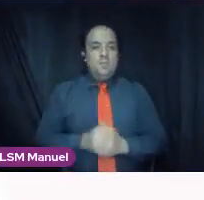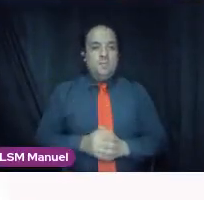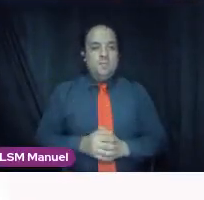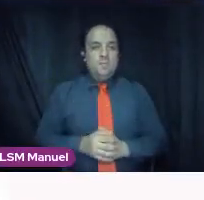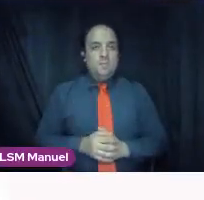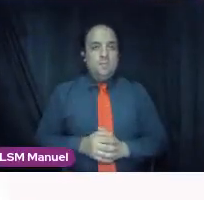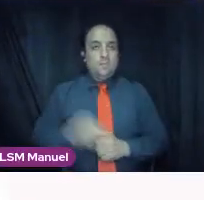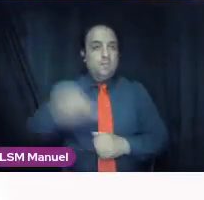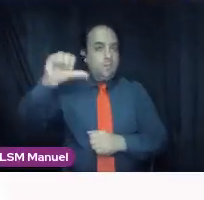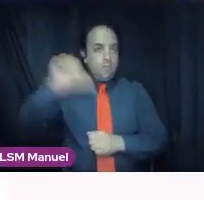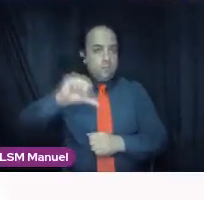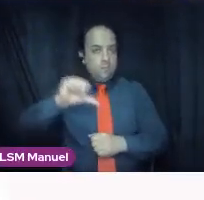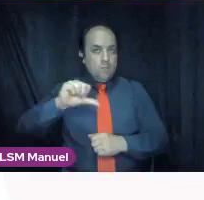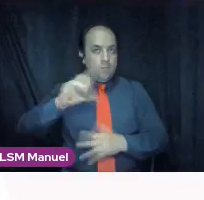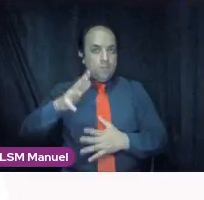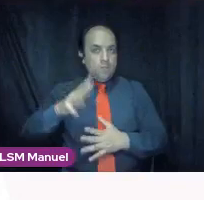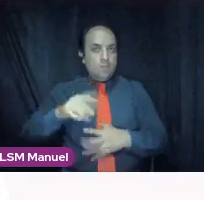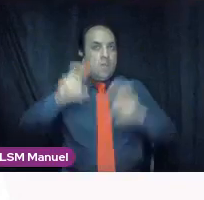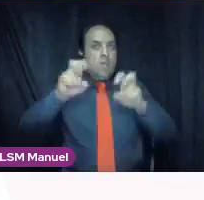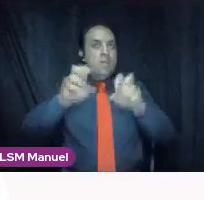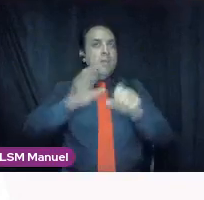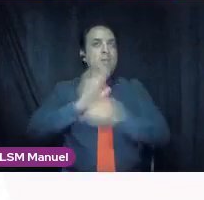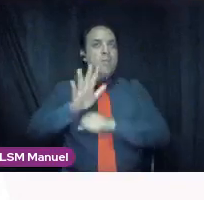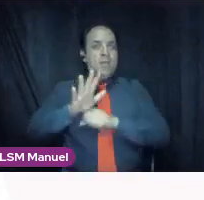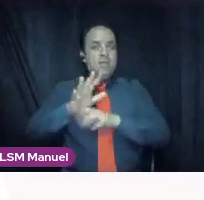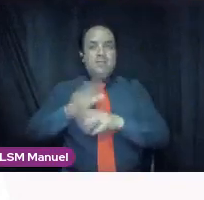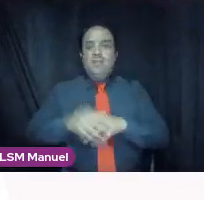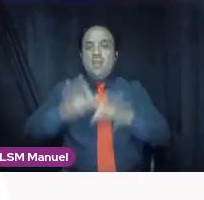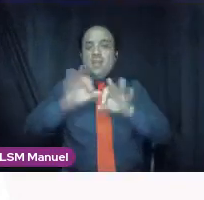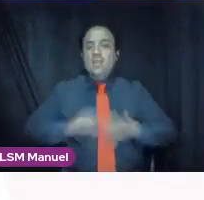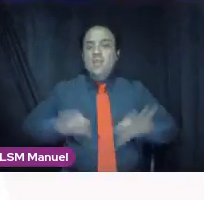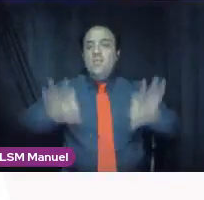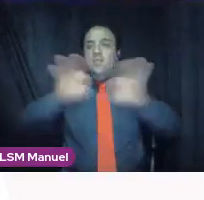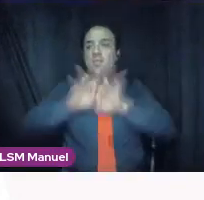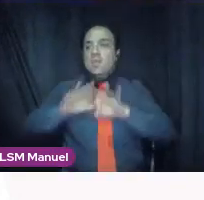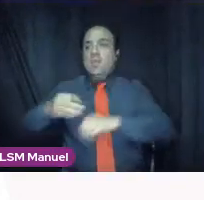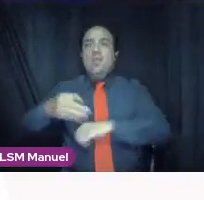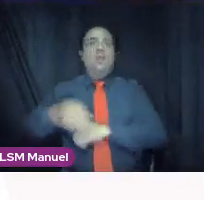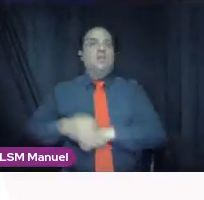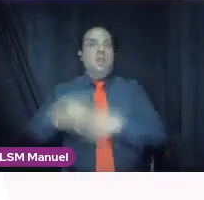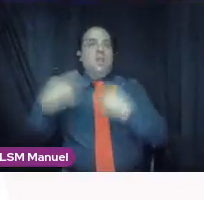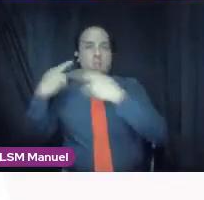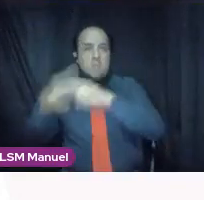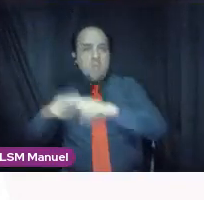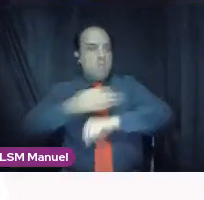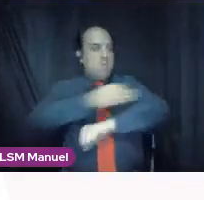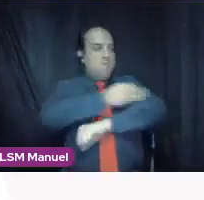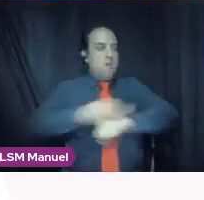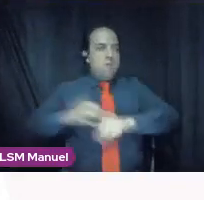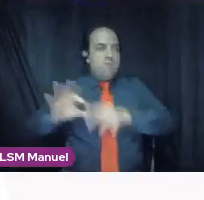día de hoy vamos a hablar de la importancia del vínculo docente-familia. Y